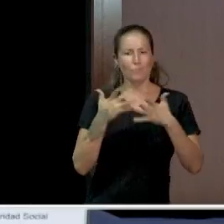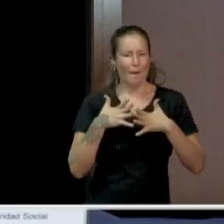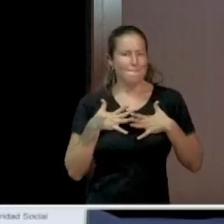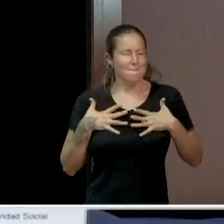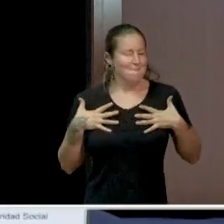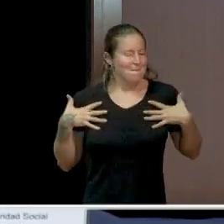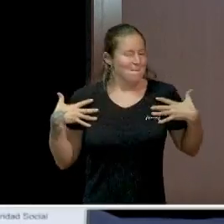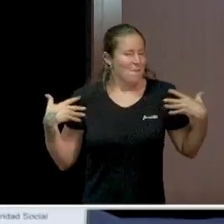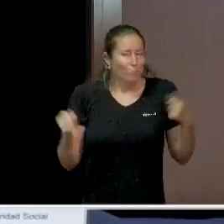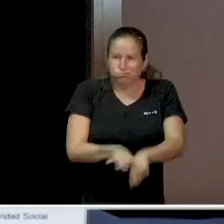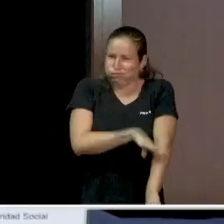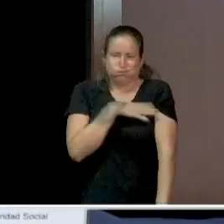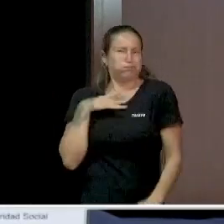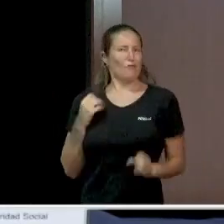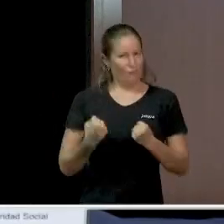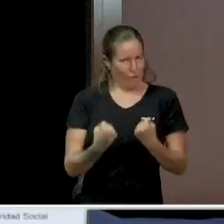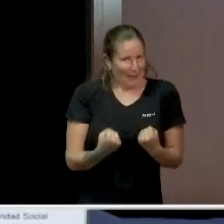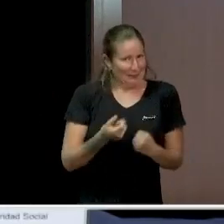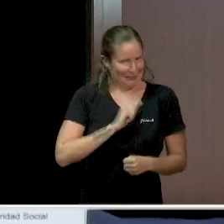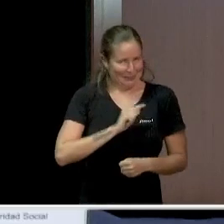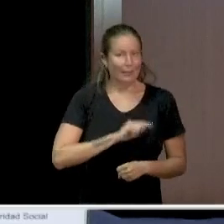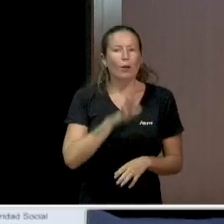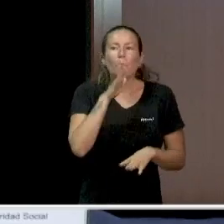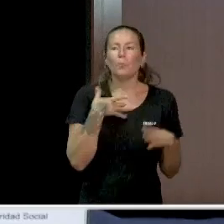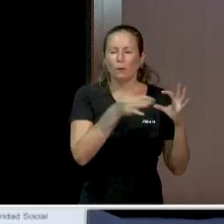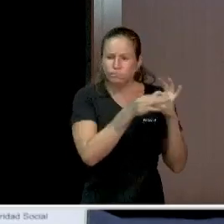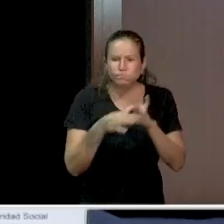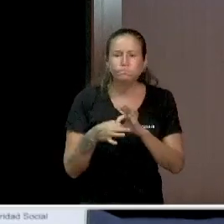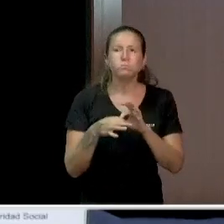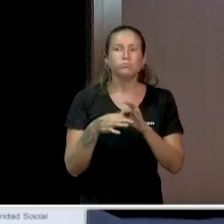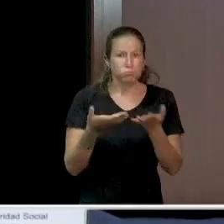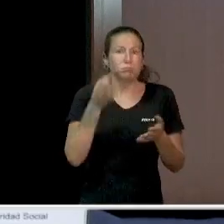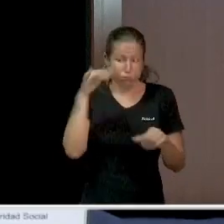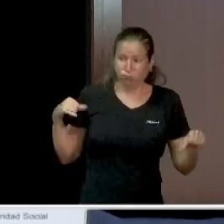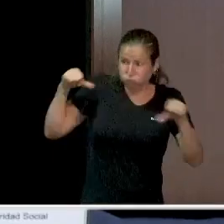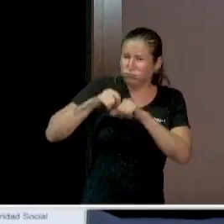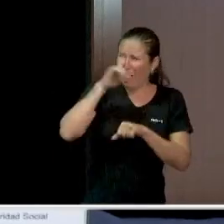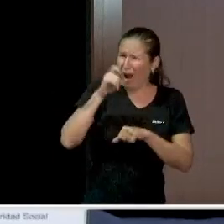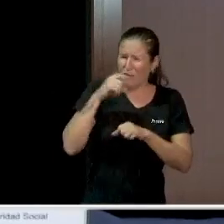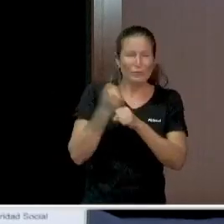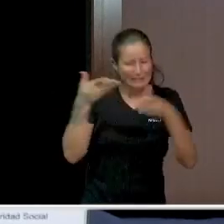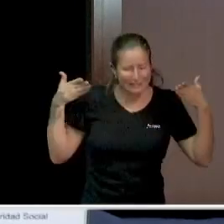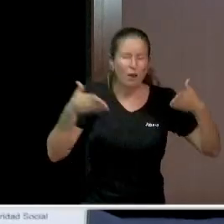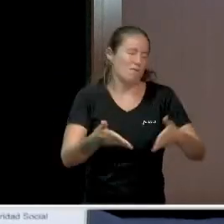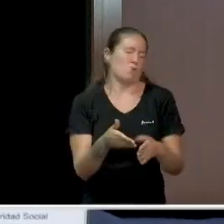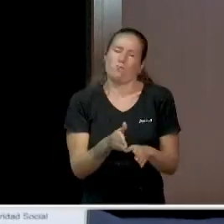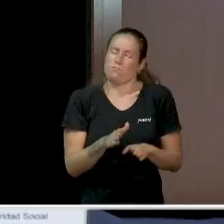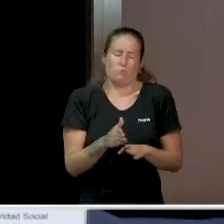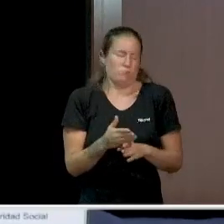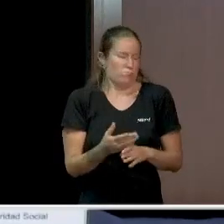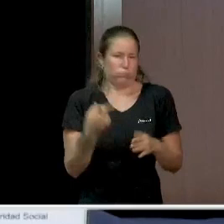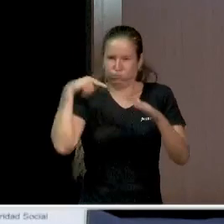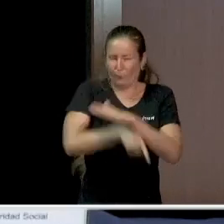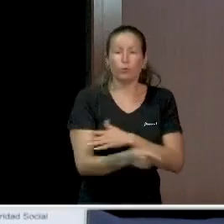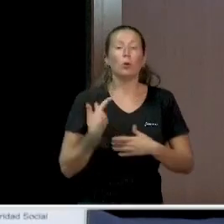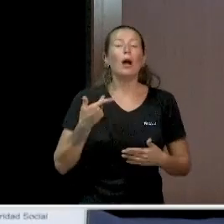emocional y lo entenderán en cuanto les cuente, porque está relacionado con un currículo que he desarrollado. Y por supuesto a mi compañera y como